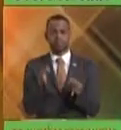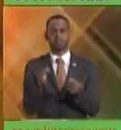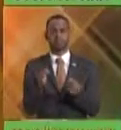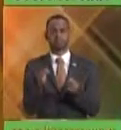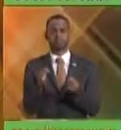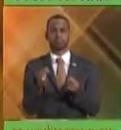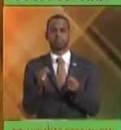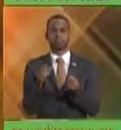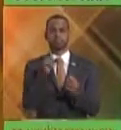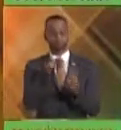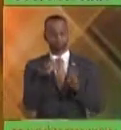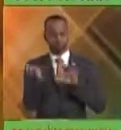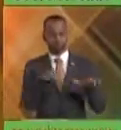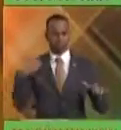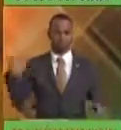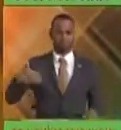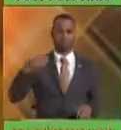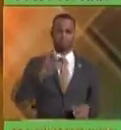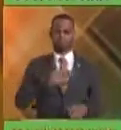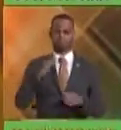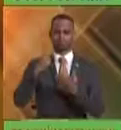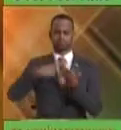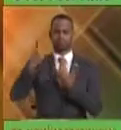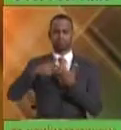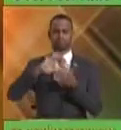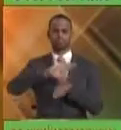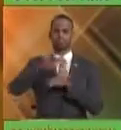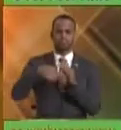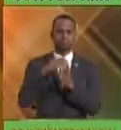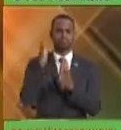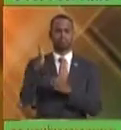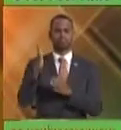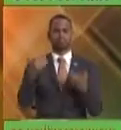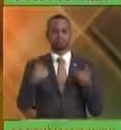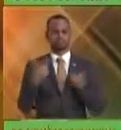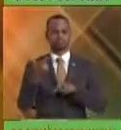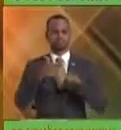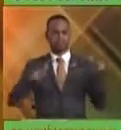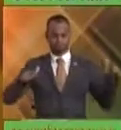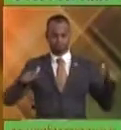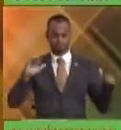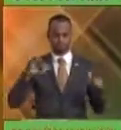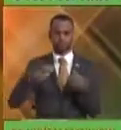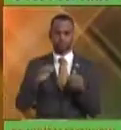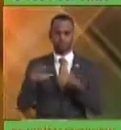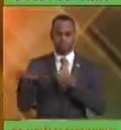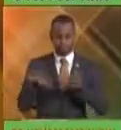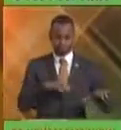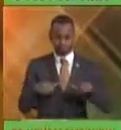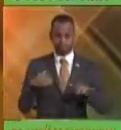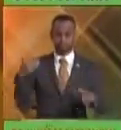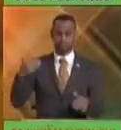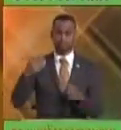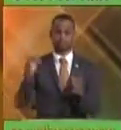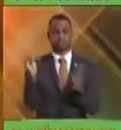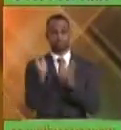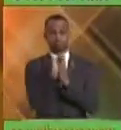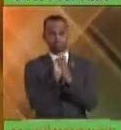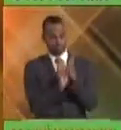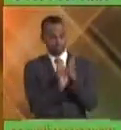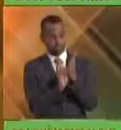sistematizar esa práctica y dice todos mis programas van a tener un intérprete de lengua de señas eso es una práctica inclusiva se documenta